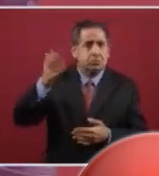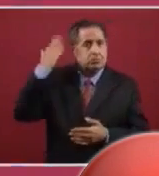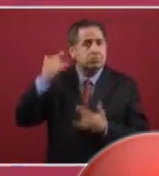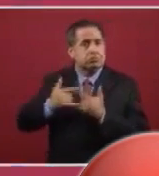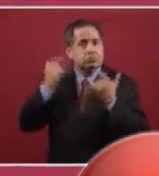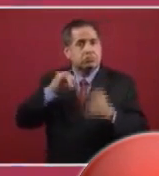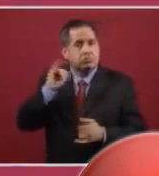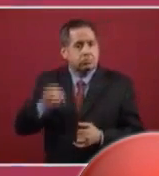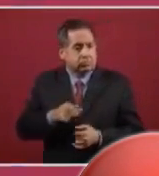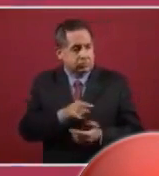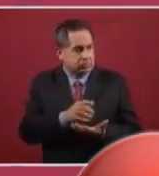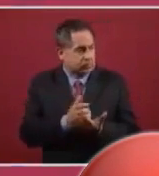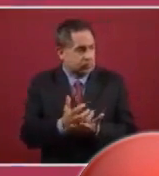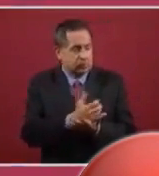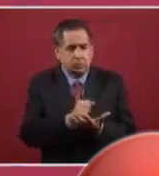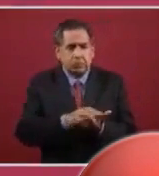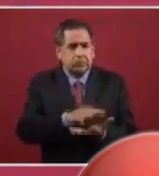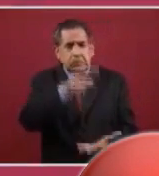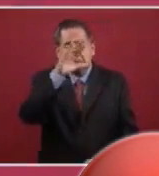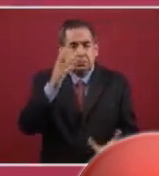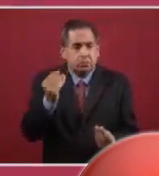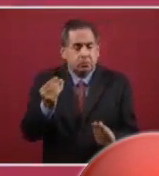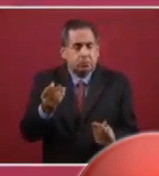de la producción petrolera?